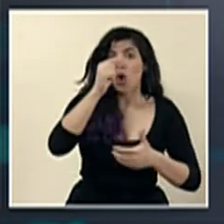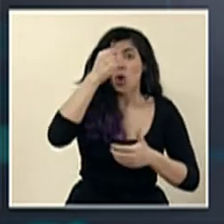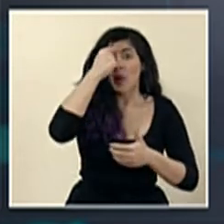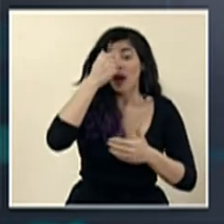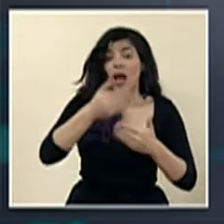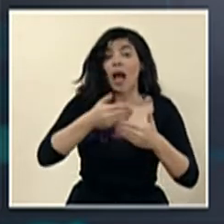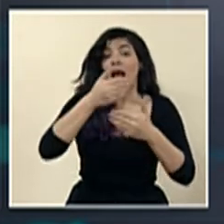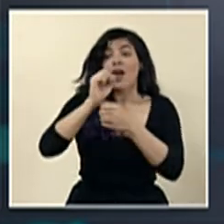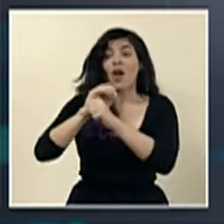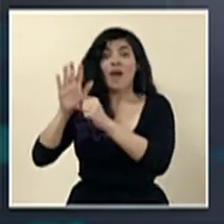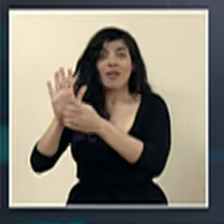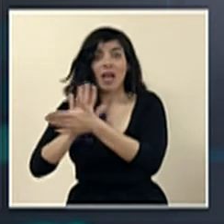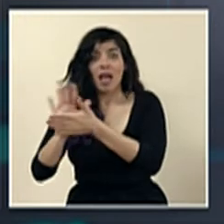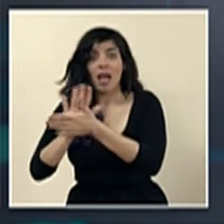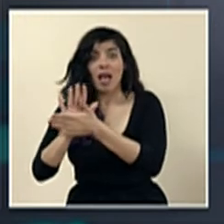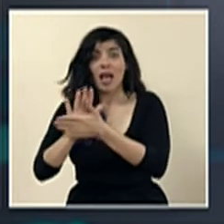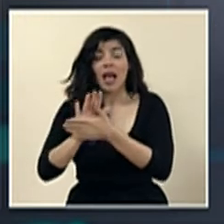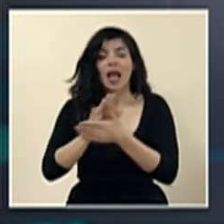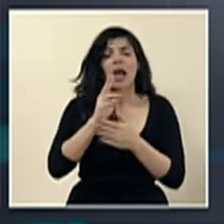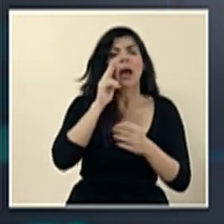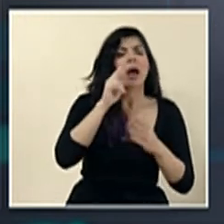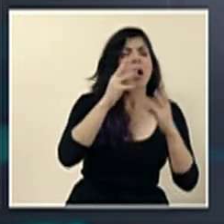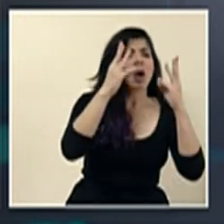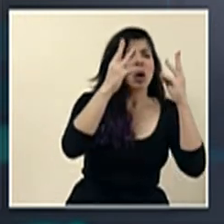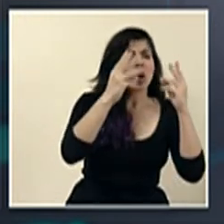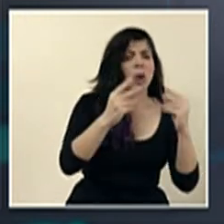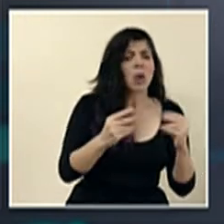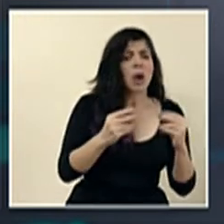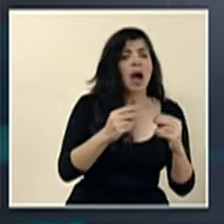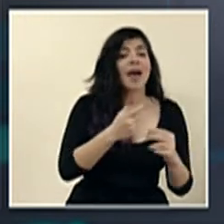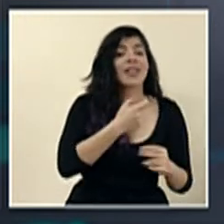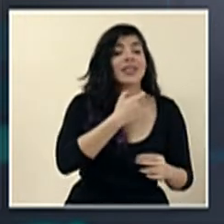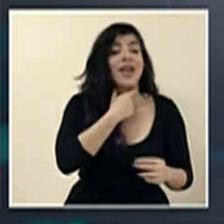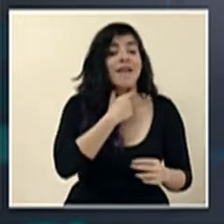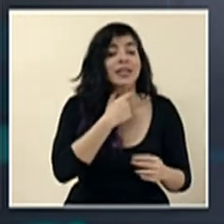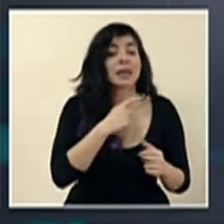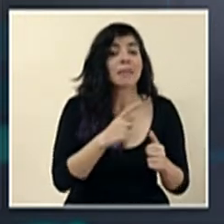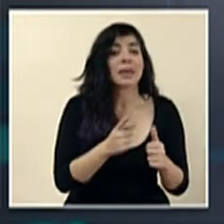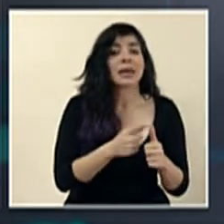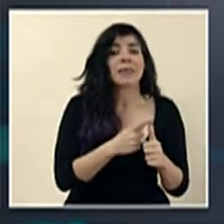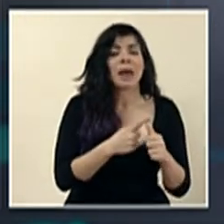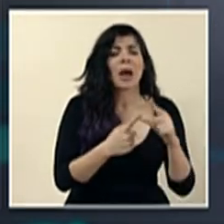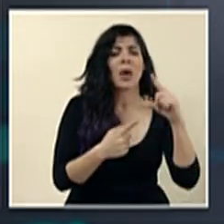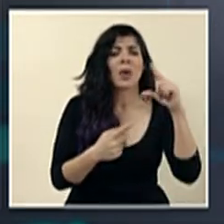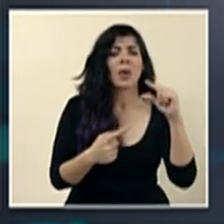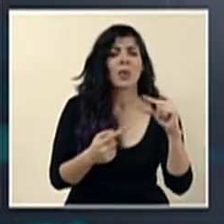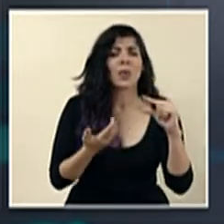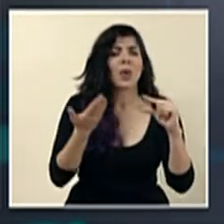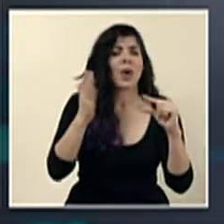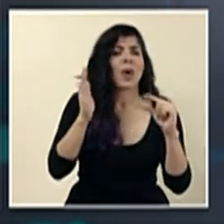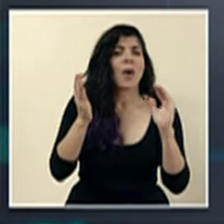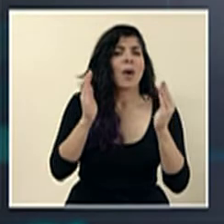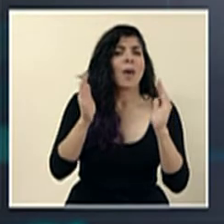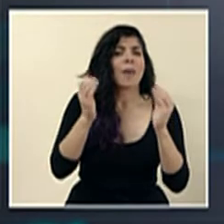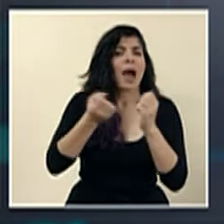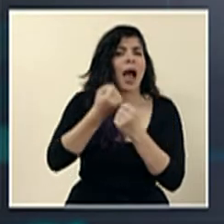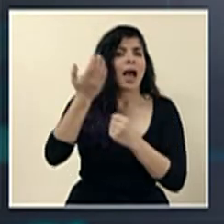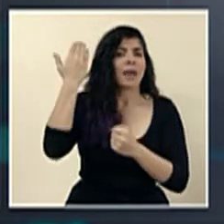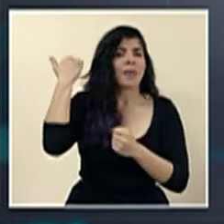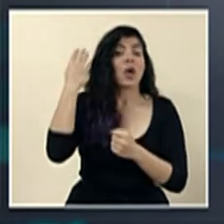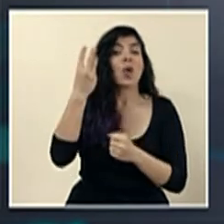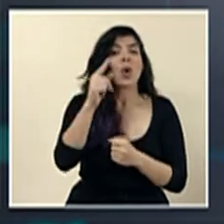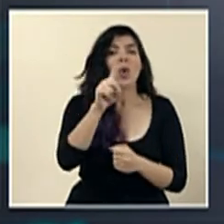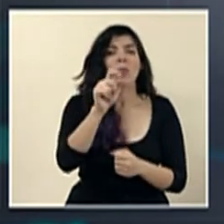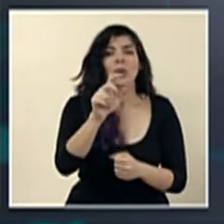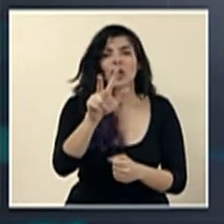del COVID-19, era que íbamos a tener un déficit primario mucho más bajo que los años recientes, de menos